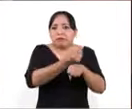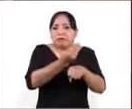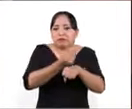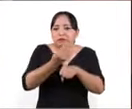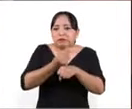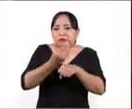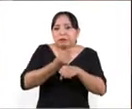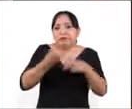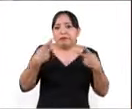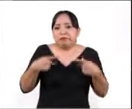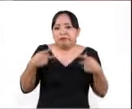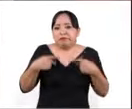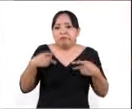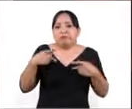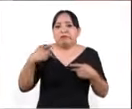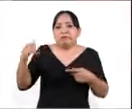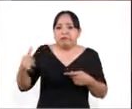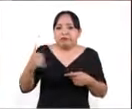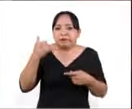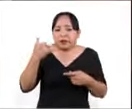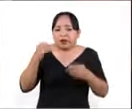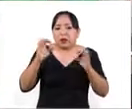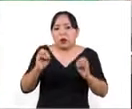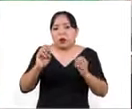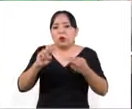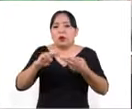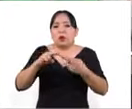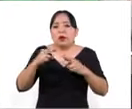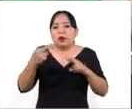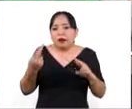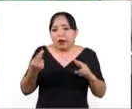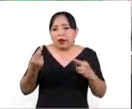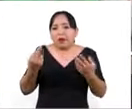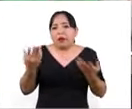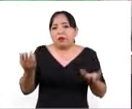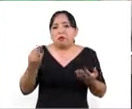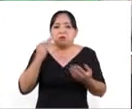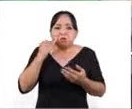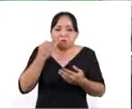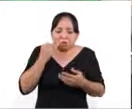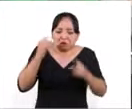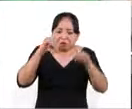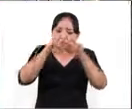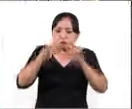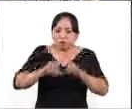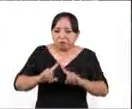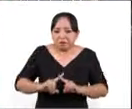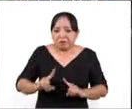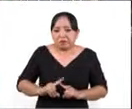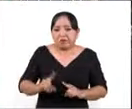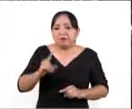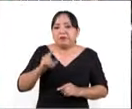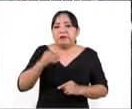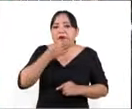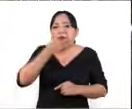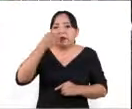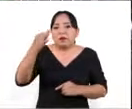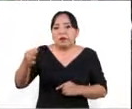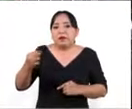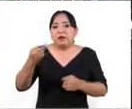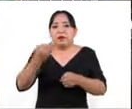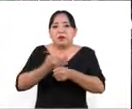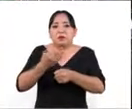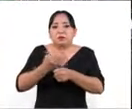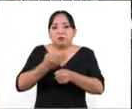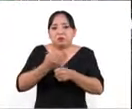aportando precisamente en estos señalamientos. Sí. Andrés, si quieres comentar de el sistema, cómo está funcionando,